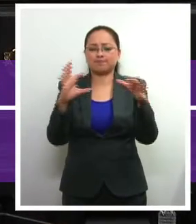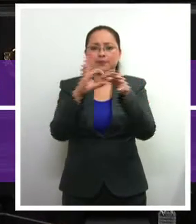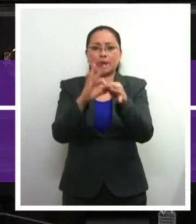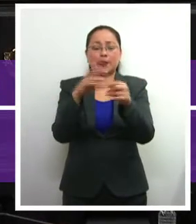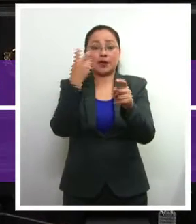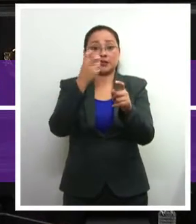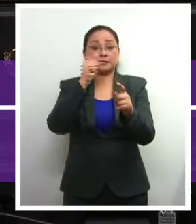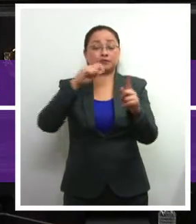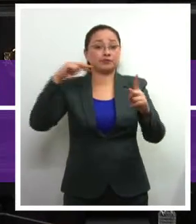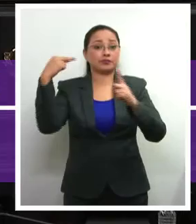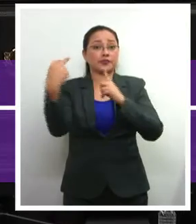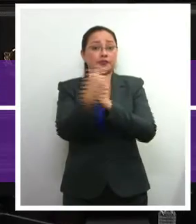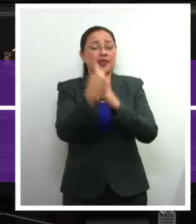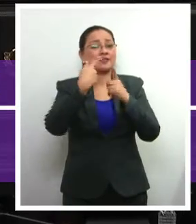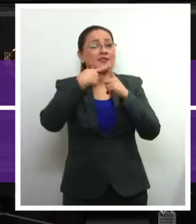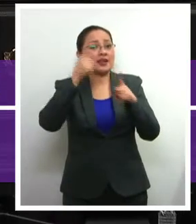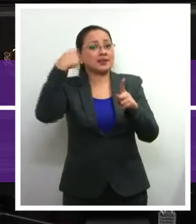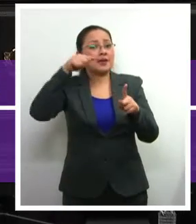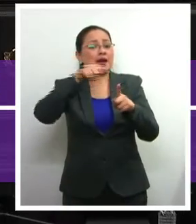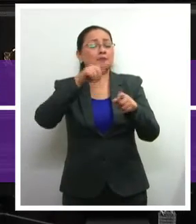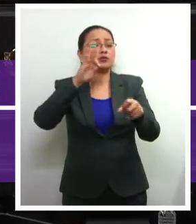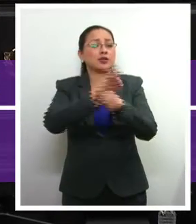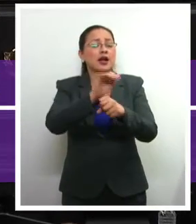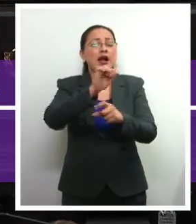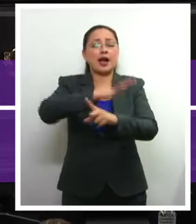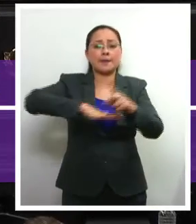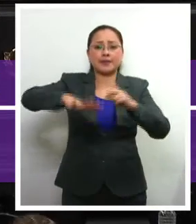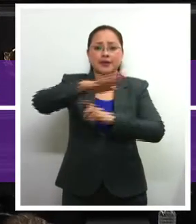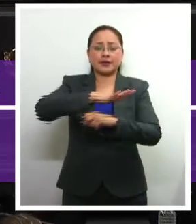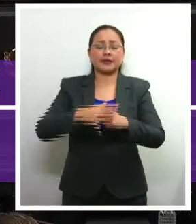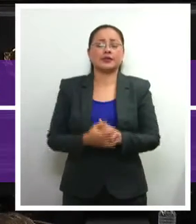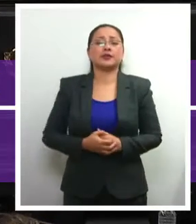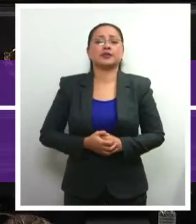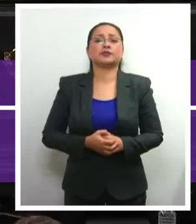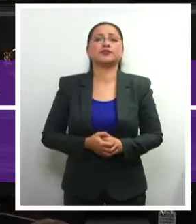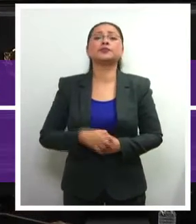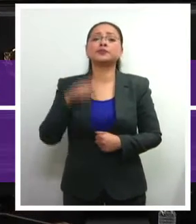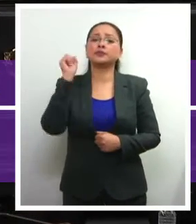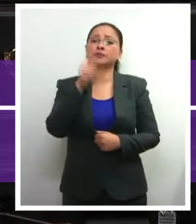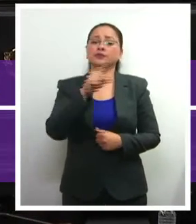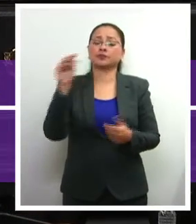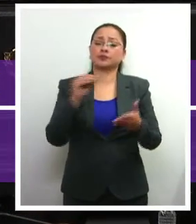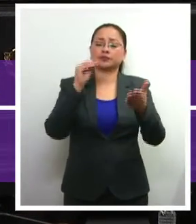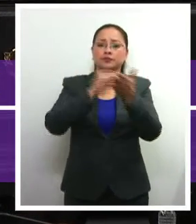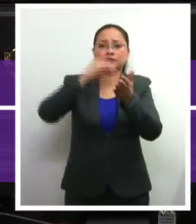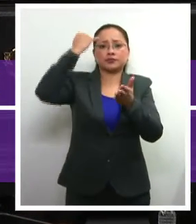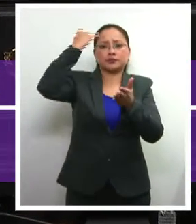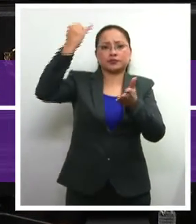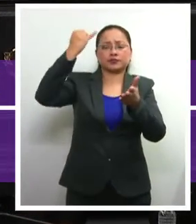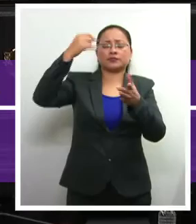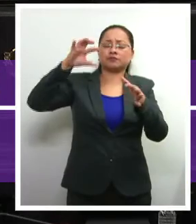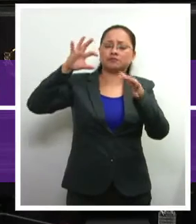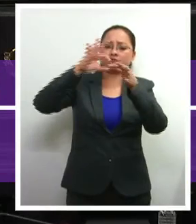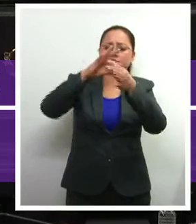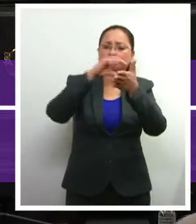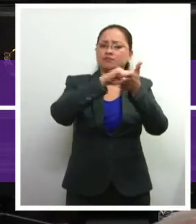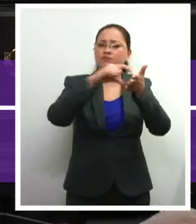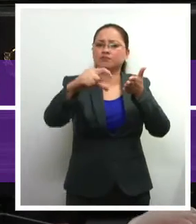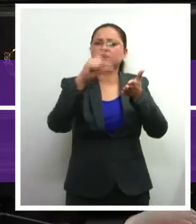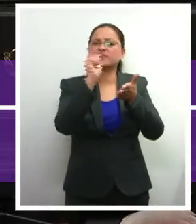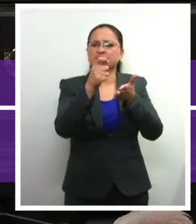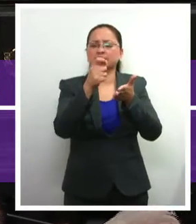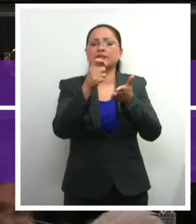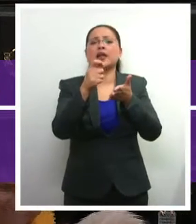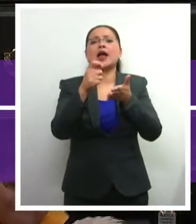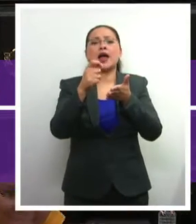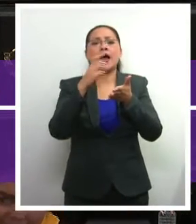visión ecológica del ambiente. Asimismo, se incorpora el principio personalizador de la